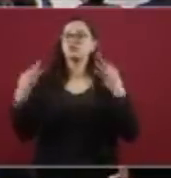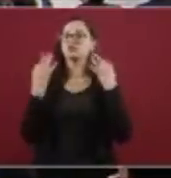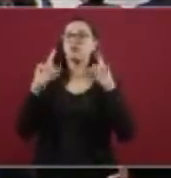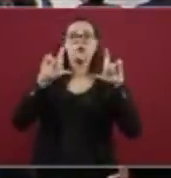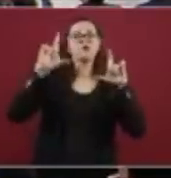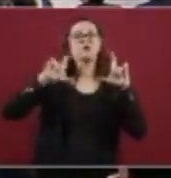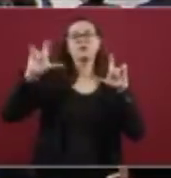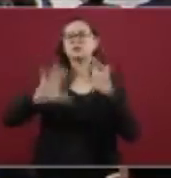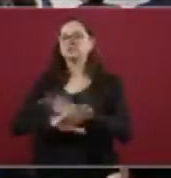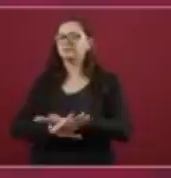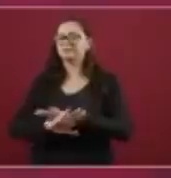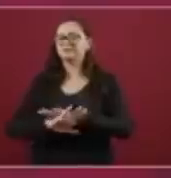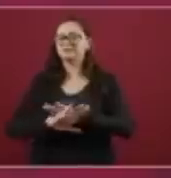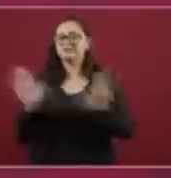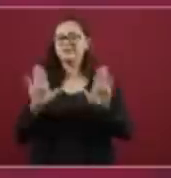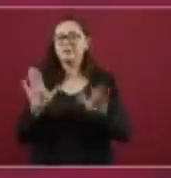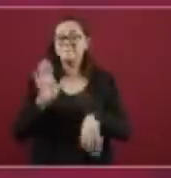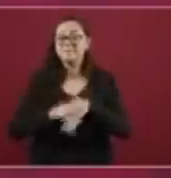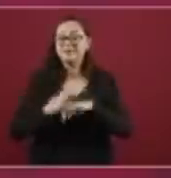un cambio.